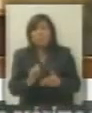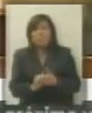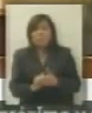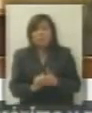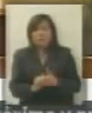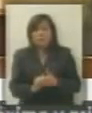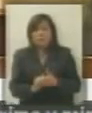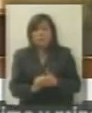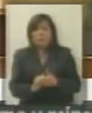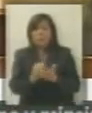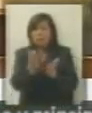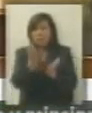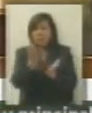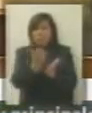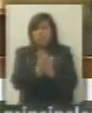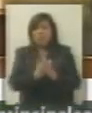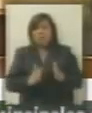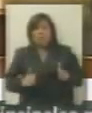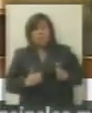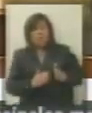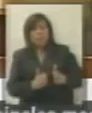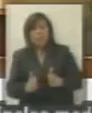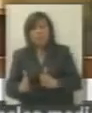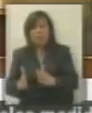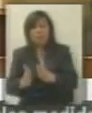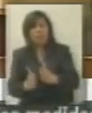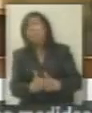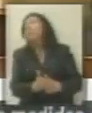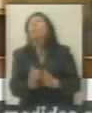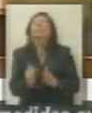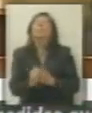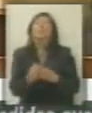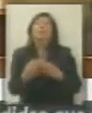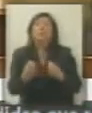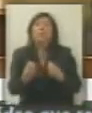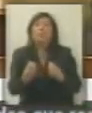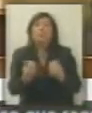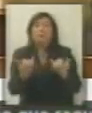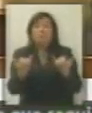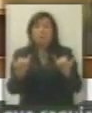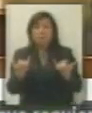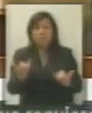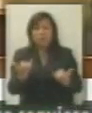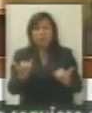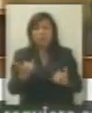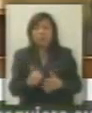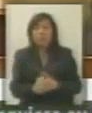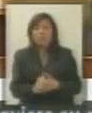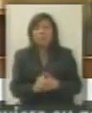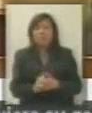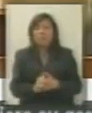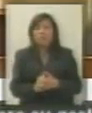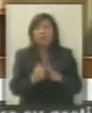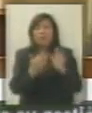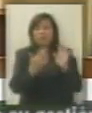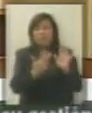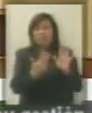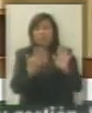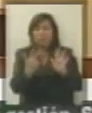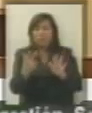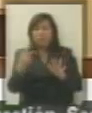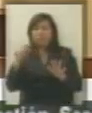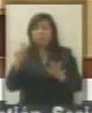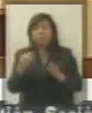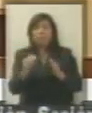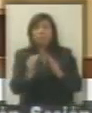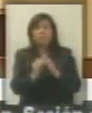vamos firmemente camino a la universalización de su cobertura. Hoy, señores, el 88%